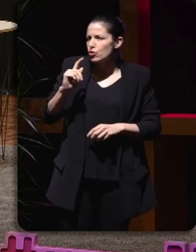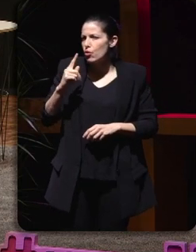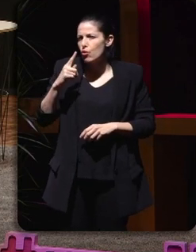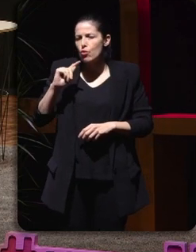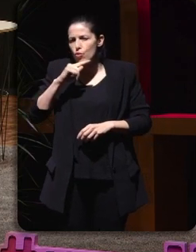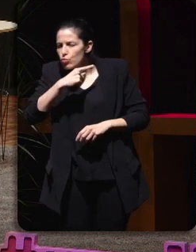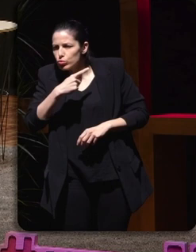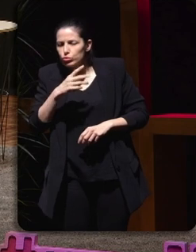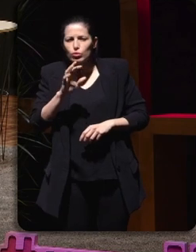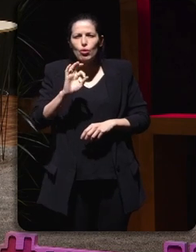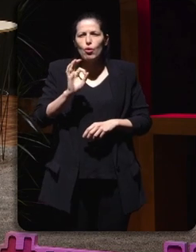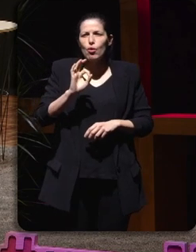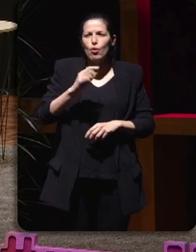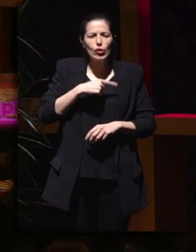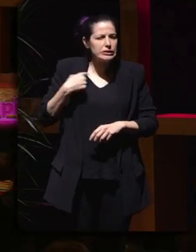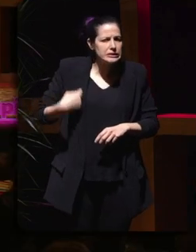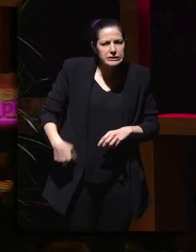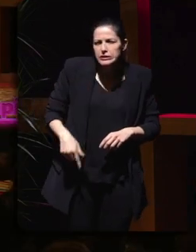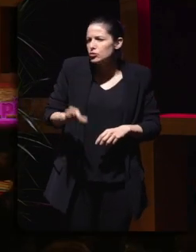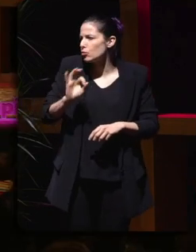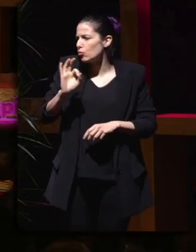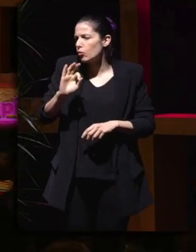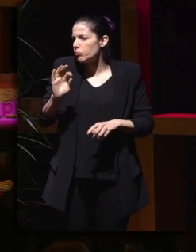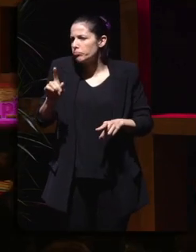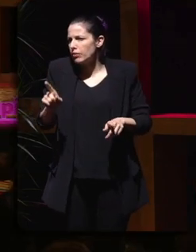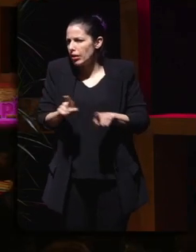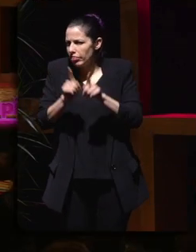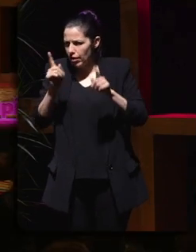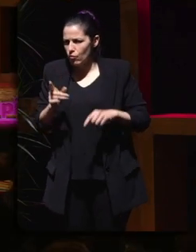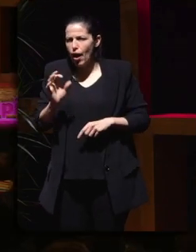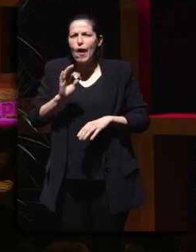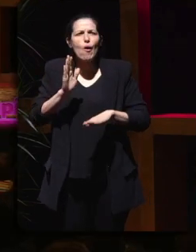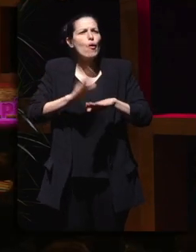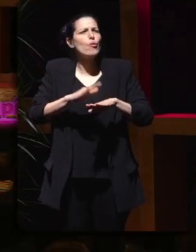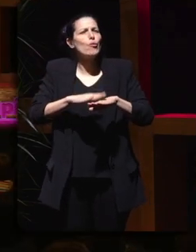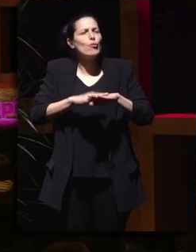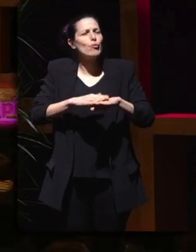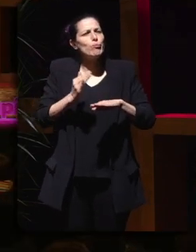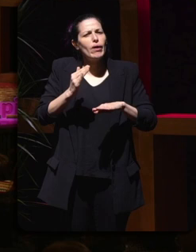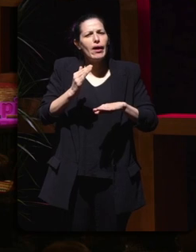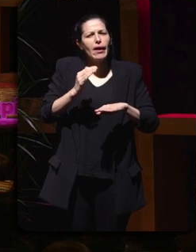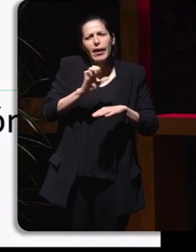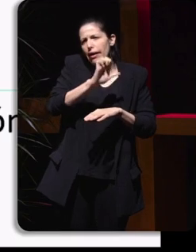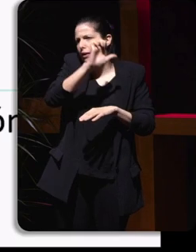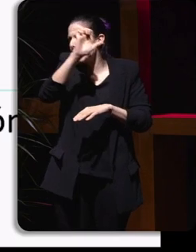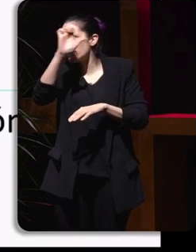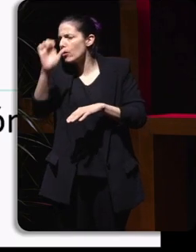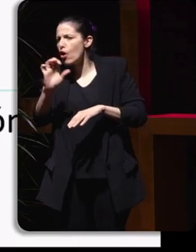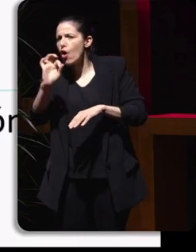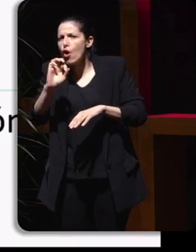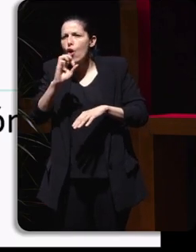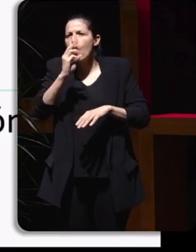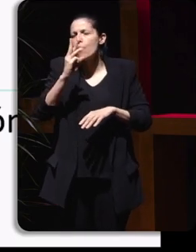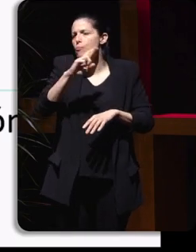ruso que se hable chino o que no hagan o que nos digan que la culpa es del indoeuropeo o del protondo